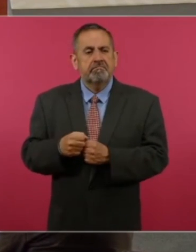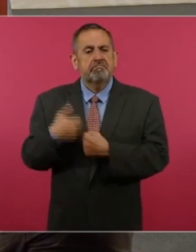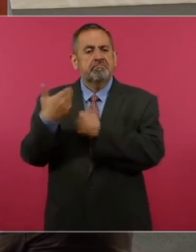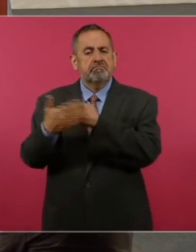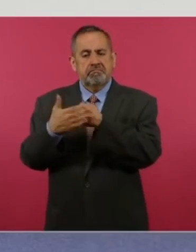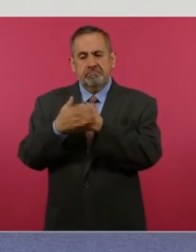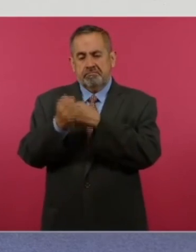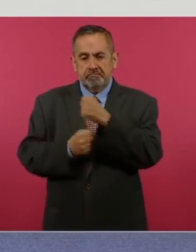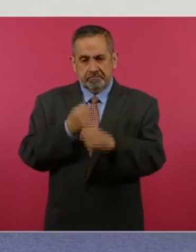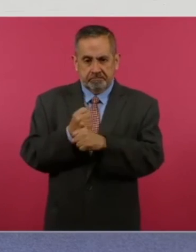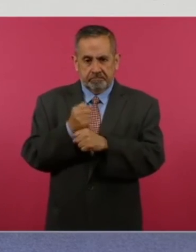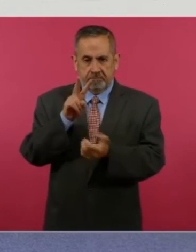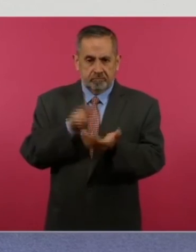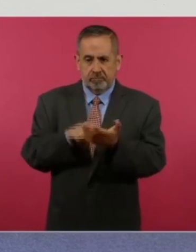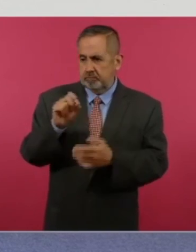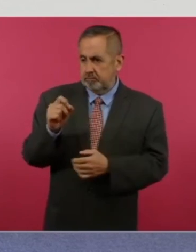2024